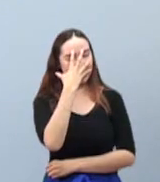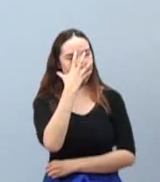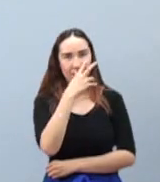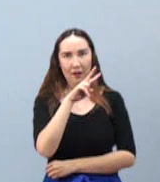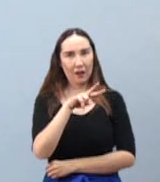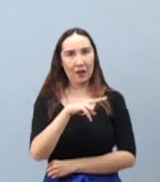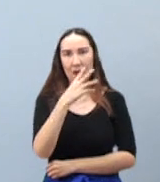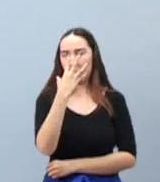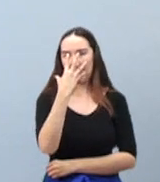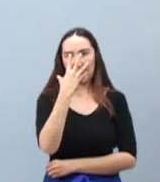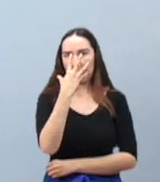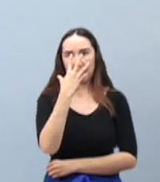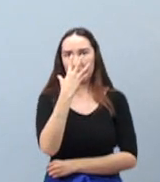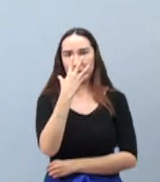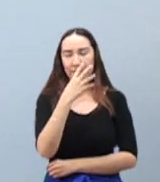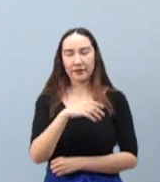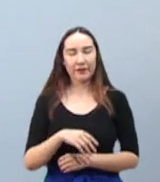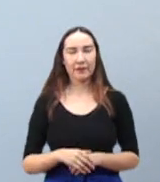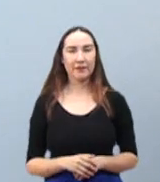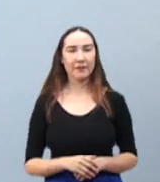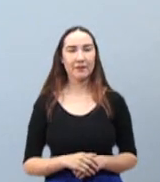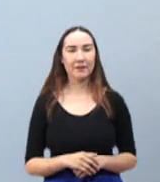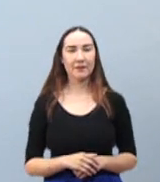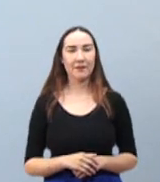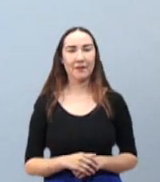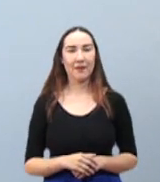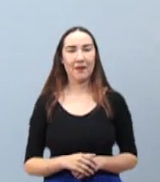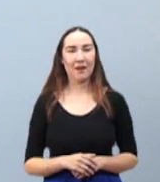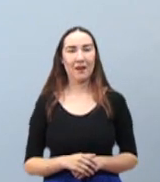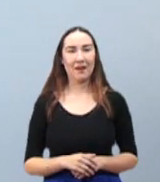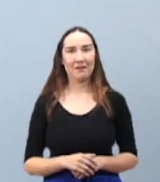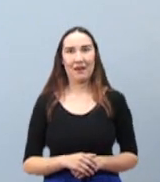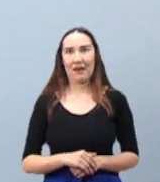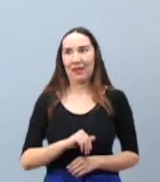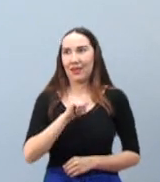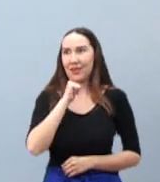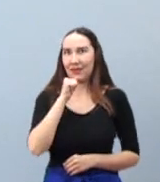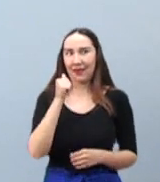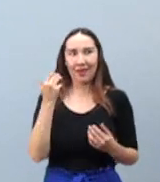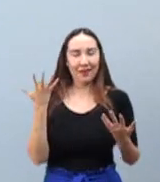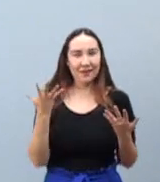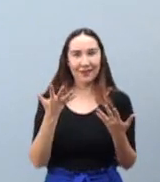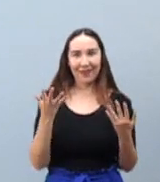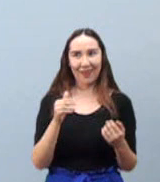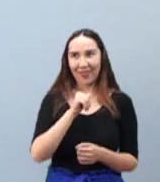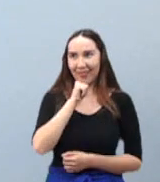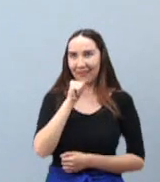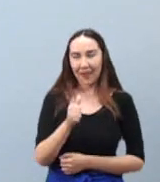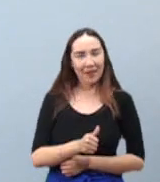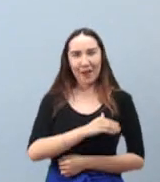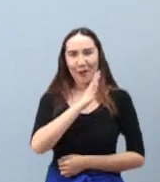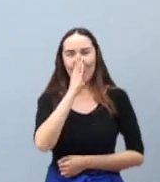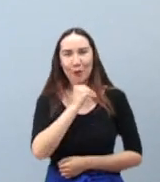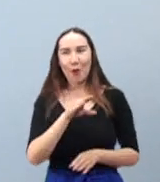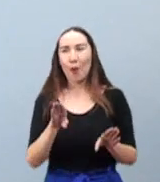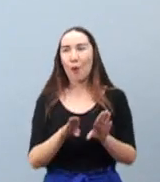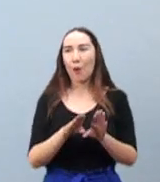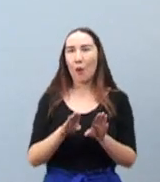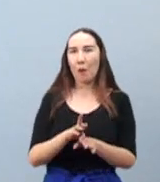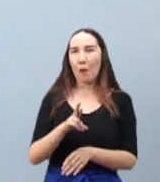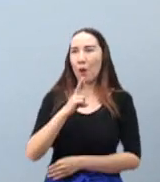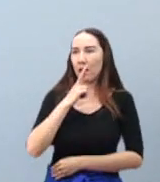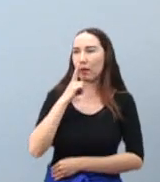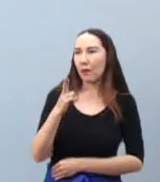una pena porque no pudieron... hacer nada. Sí, no fueron precisos, no resolvieron los temas,